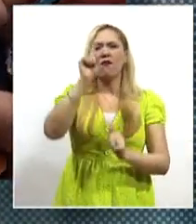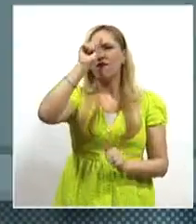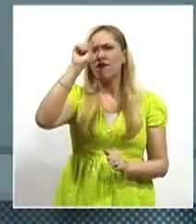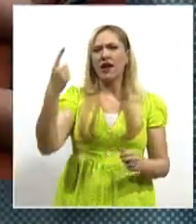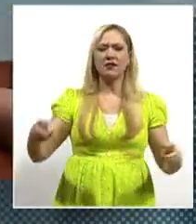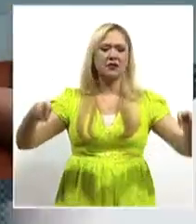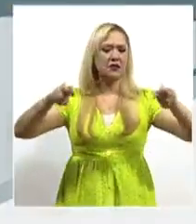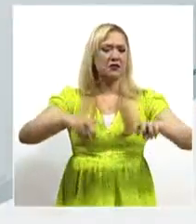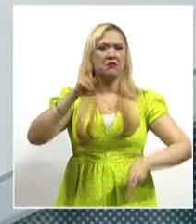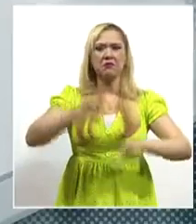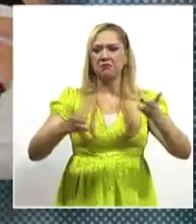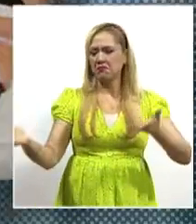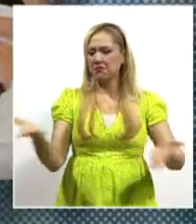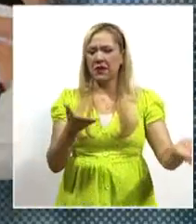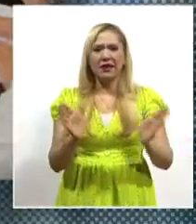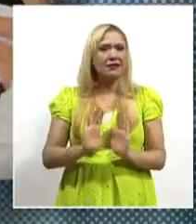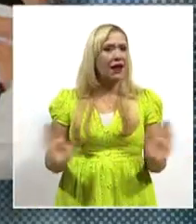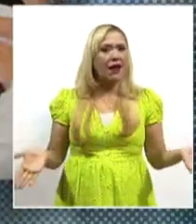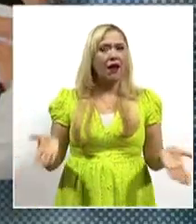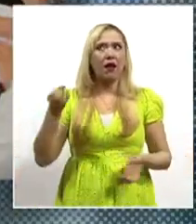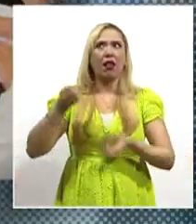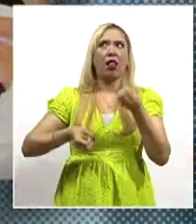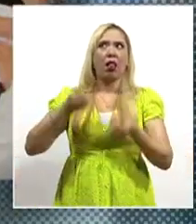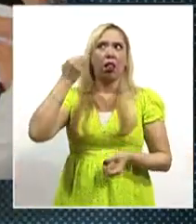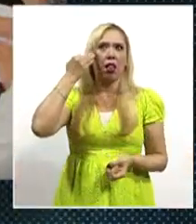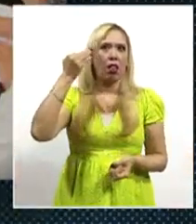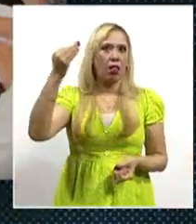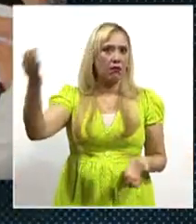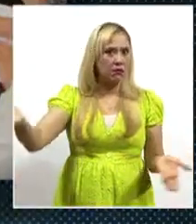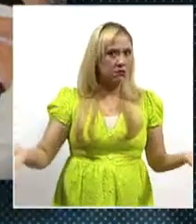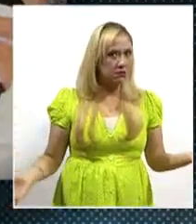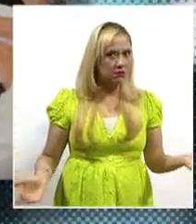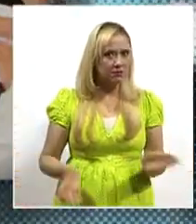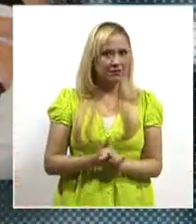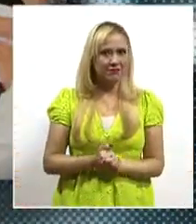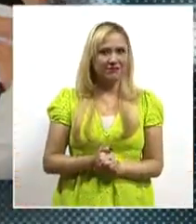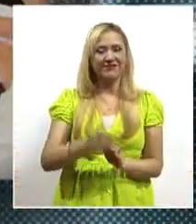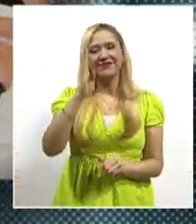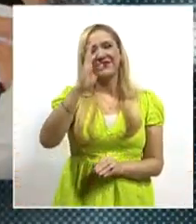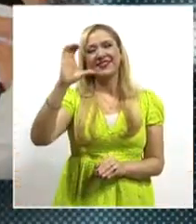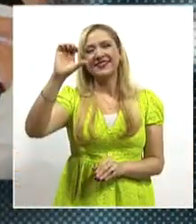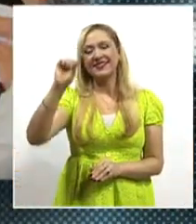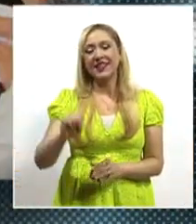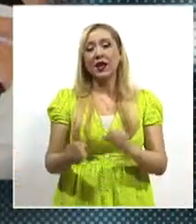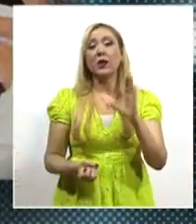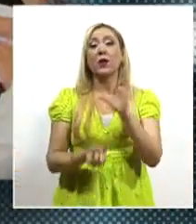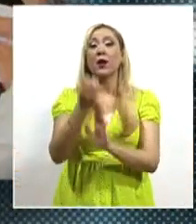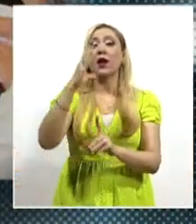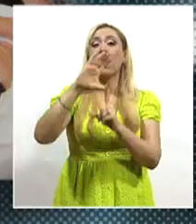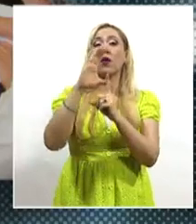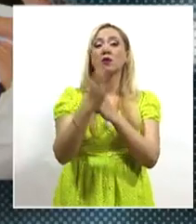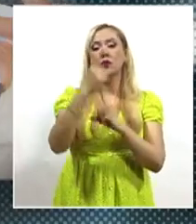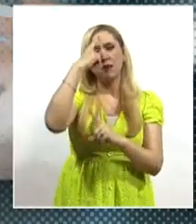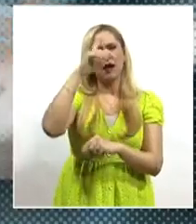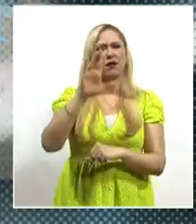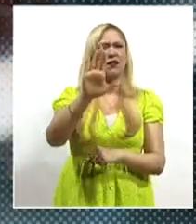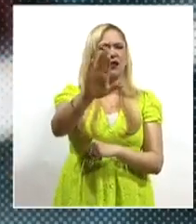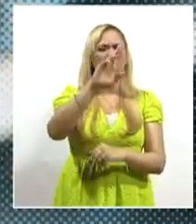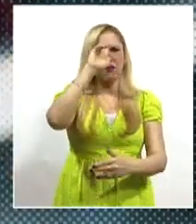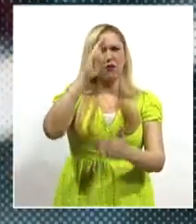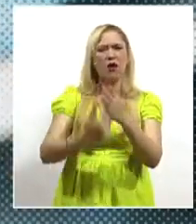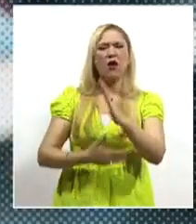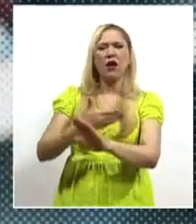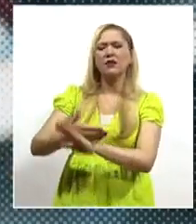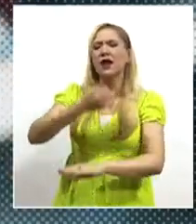partes. En Baja California Sur se instaló la Comisión Estatal para poner fin a toda forma de violencia